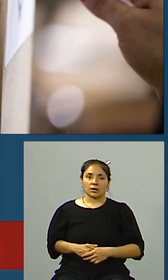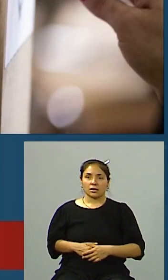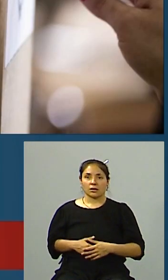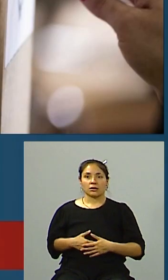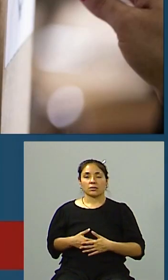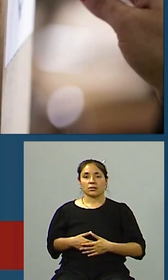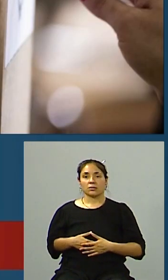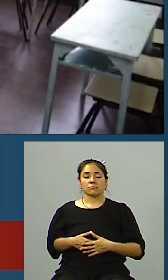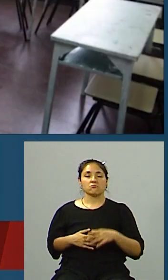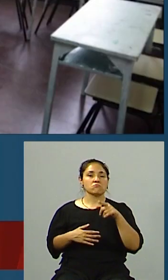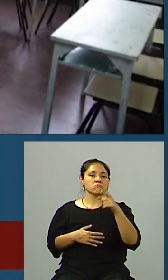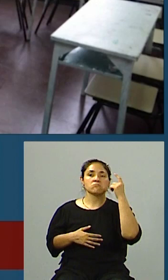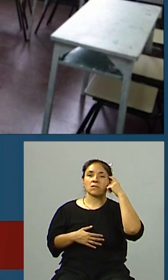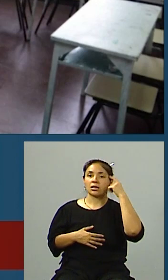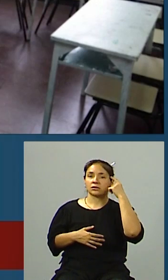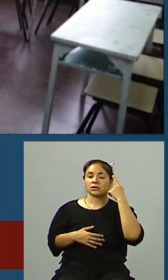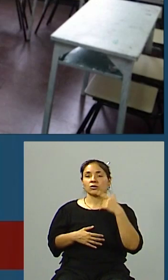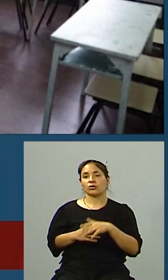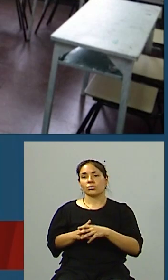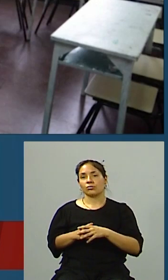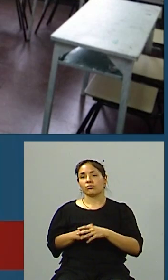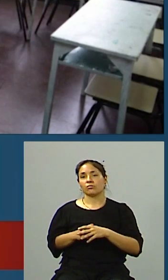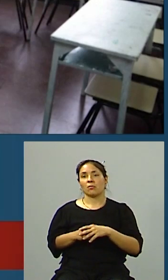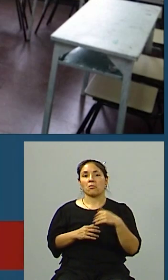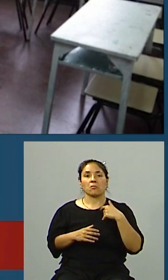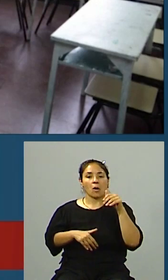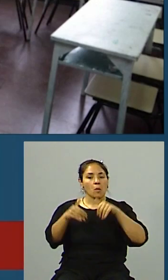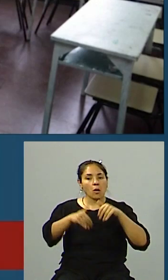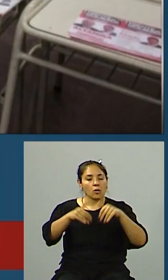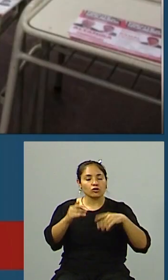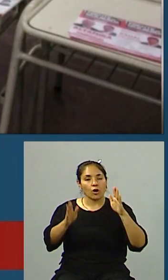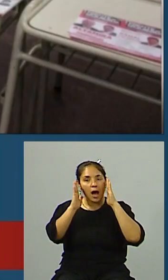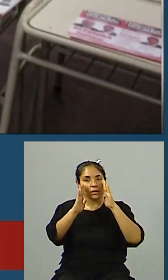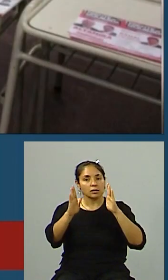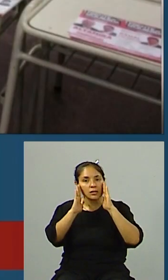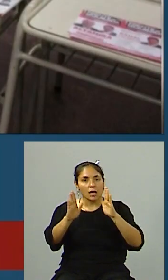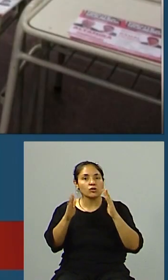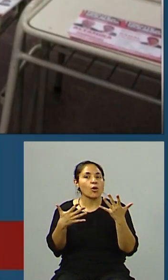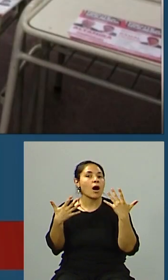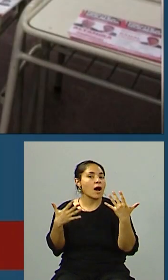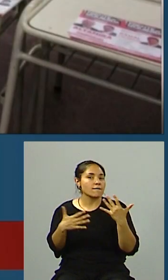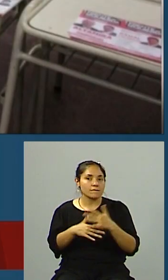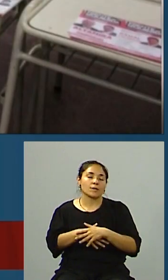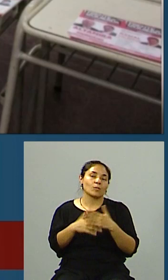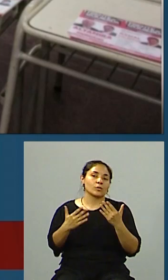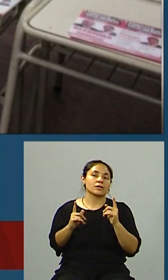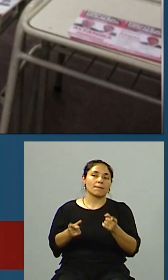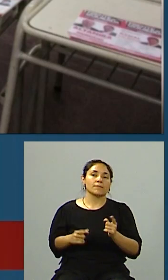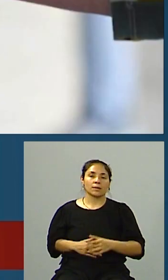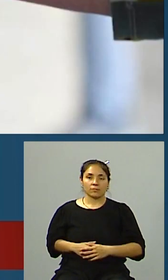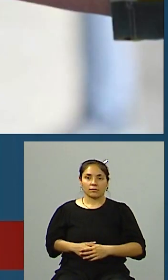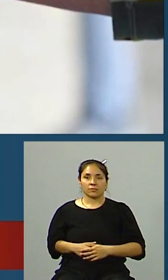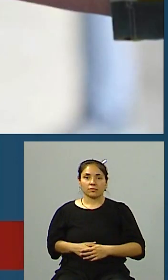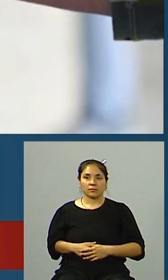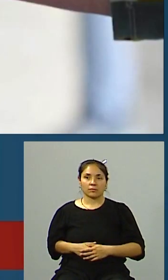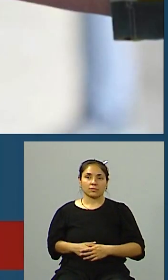estar peleando tal vez el voto, o muy pendientes del voto a voto, y van a aparecer, que ya es un clásico el tema de alguna